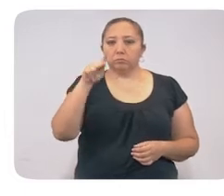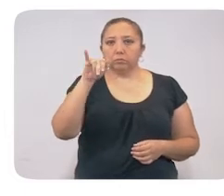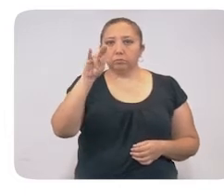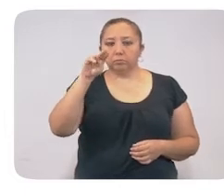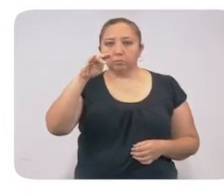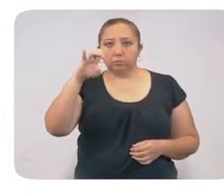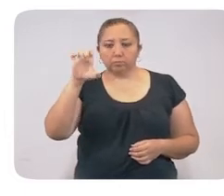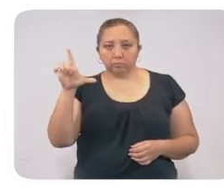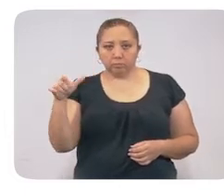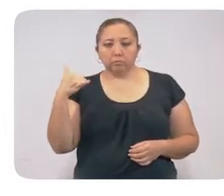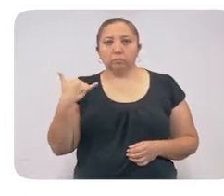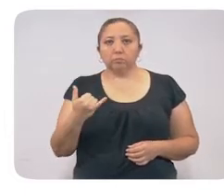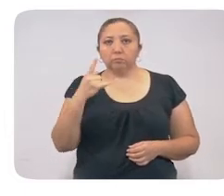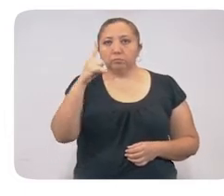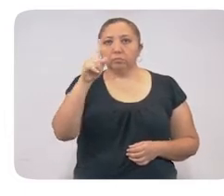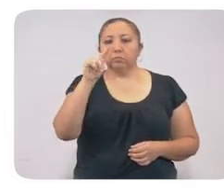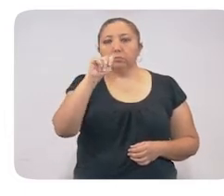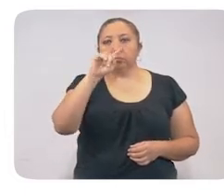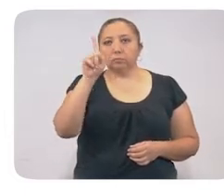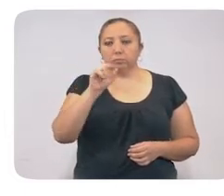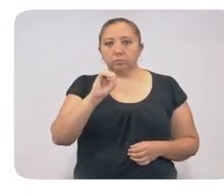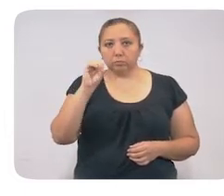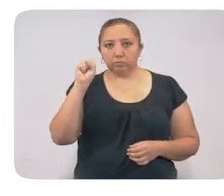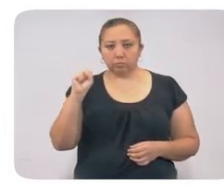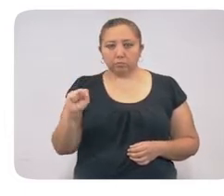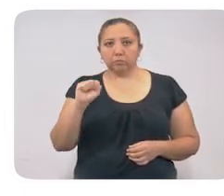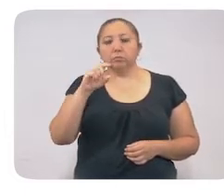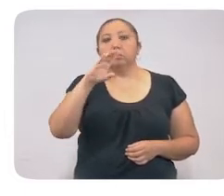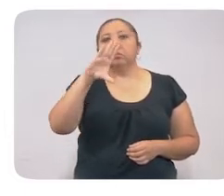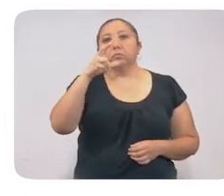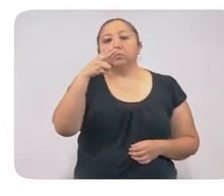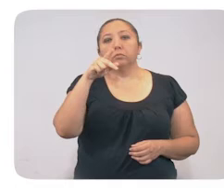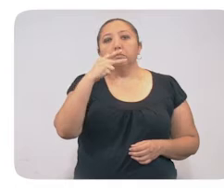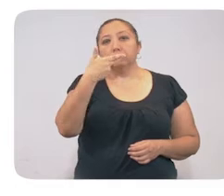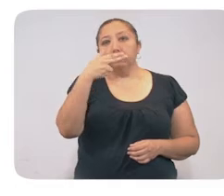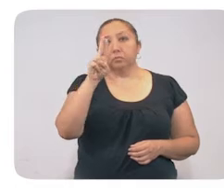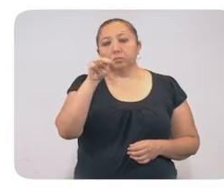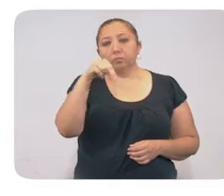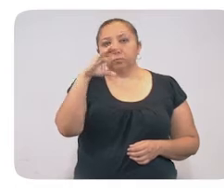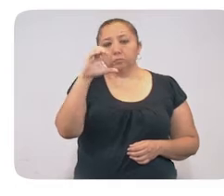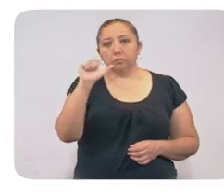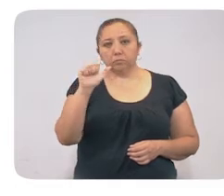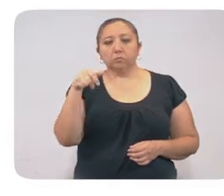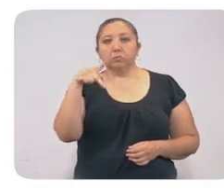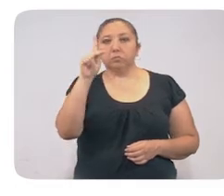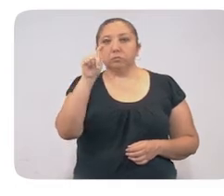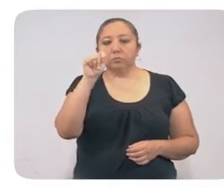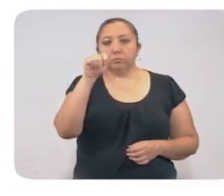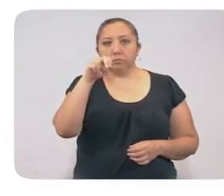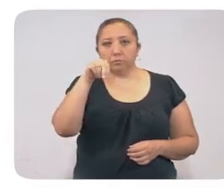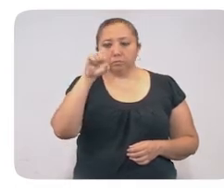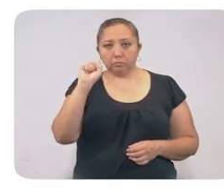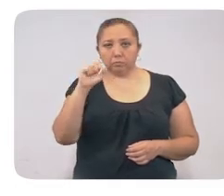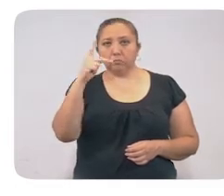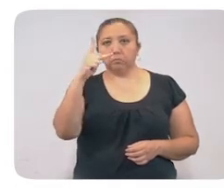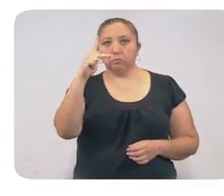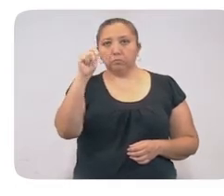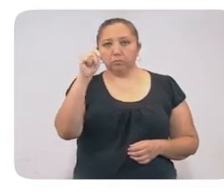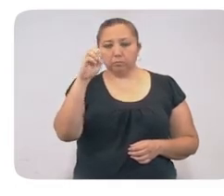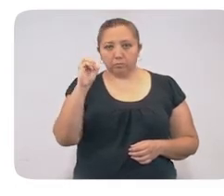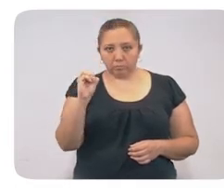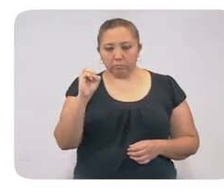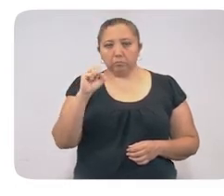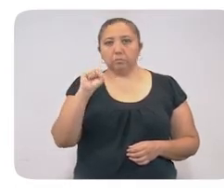en Zacalum, y 1 en Buxot, Chichimila, Chiquinzonot, Junucmá, Canacín, Cagua, Peto,